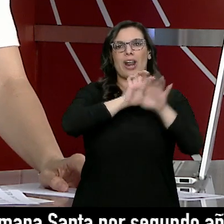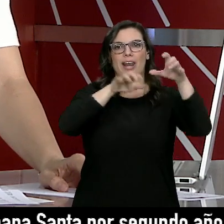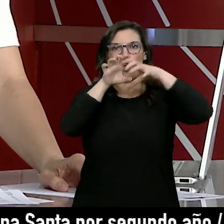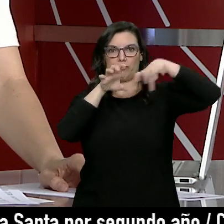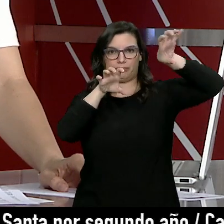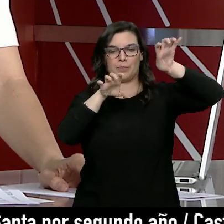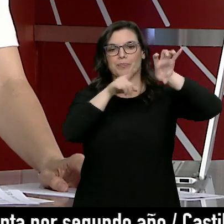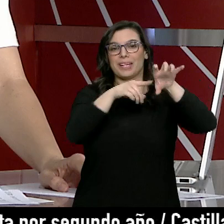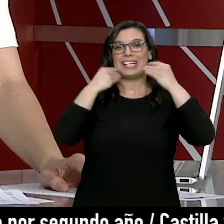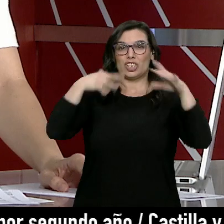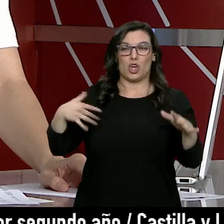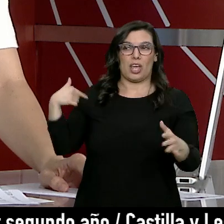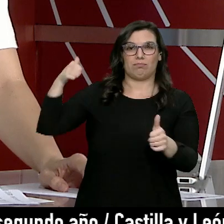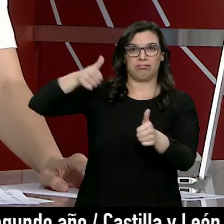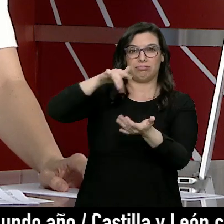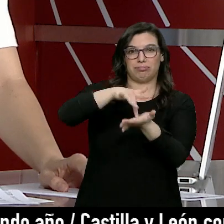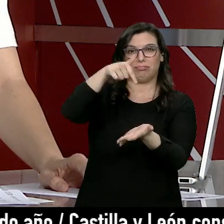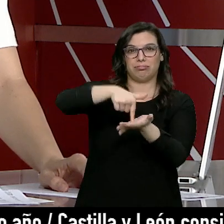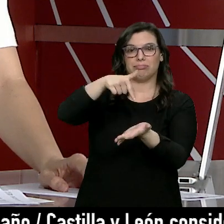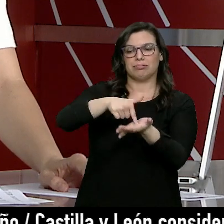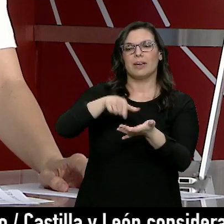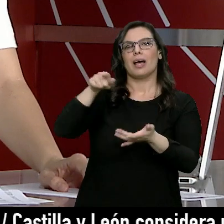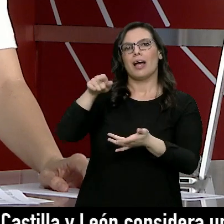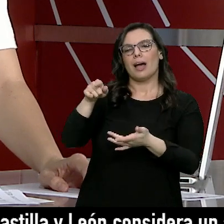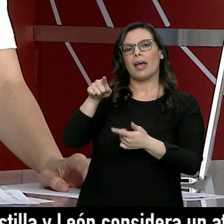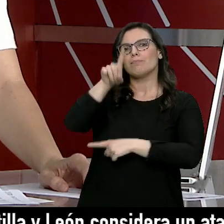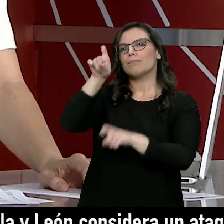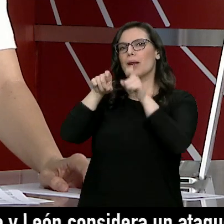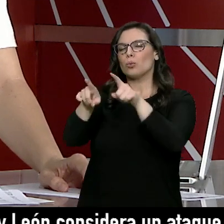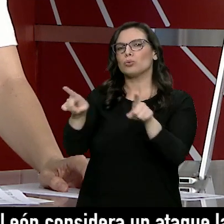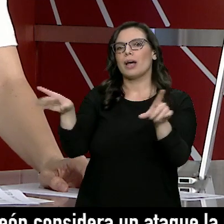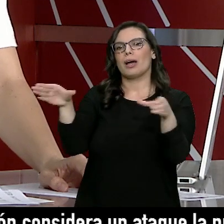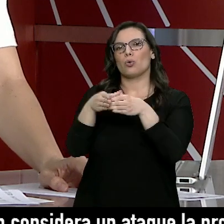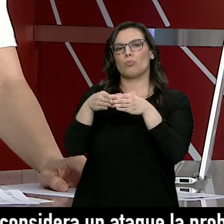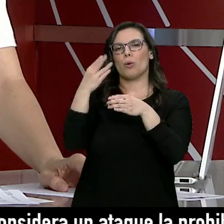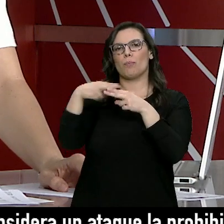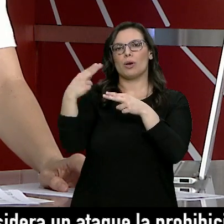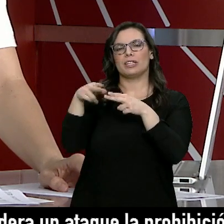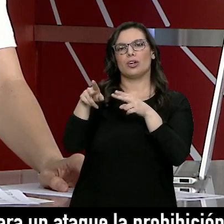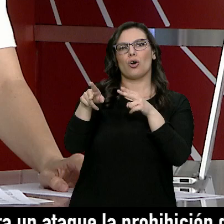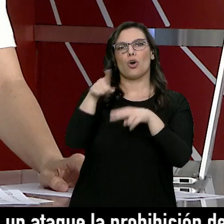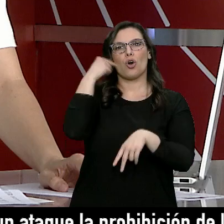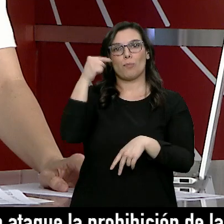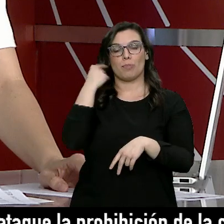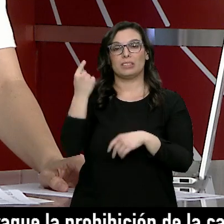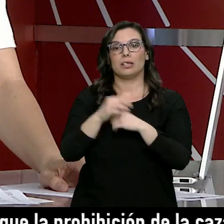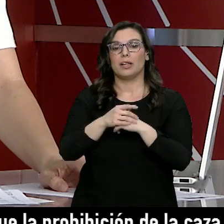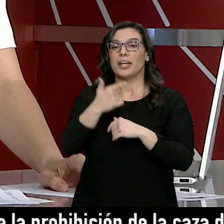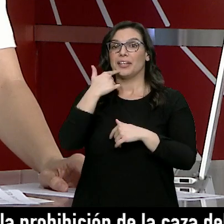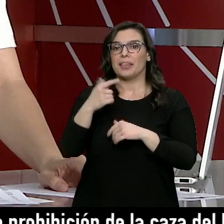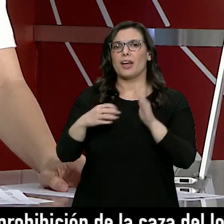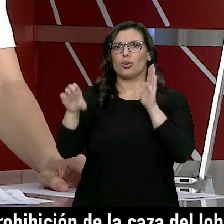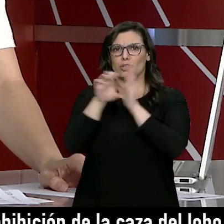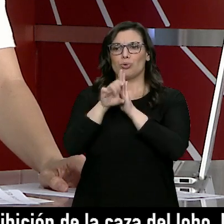histórica reivindicación del leonesismo llega a la Cámara Alta a través de una pregunta de Compromís. El Partido Valenciano considera que la Constitución